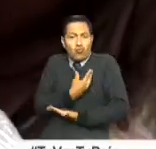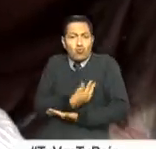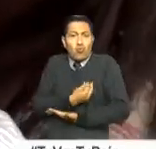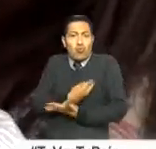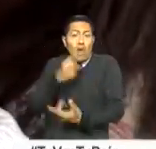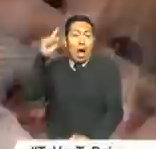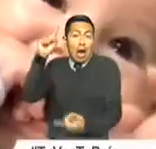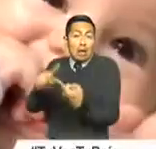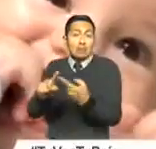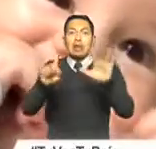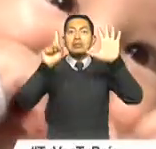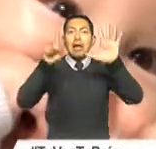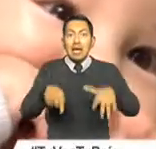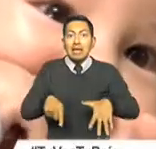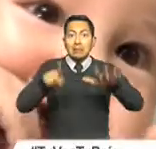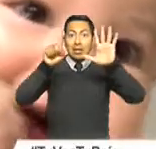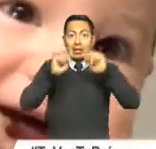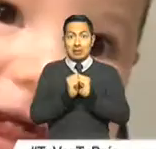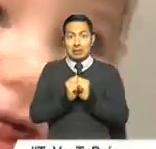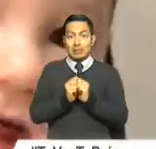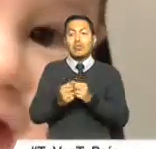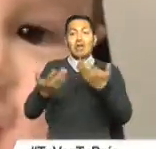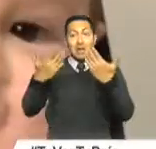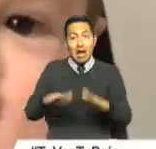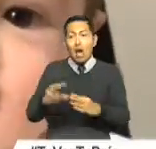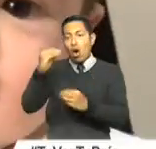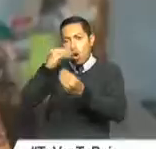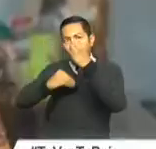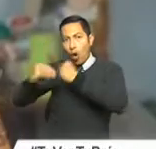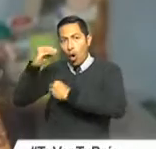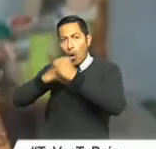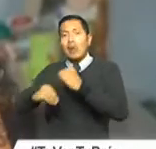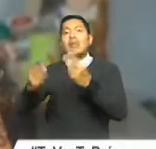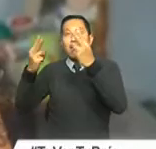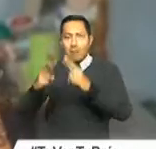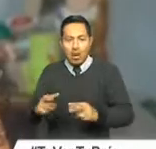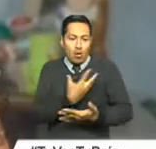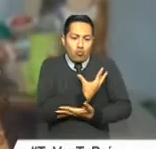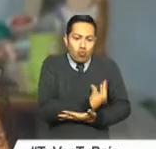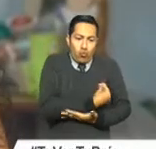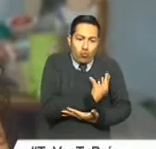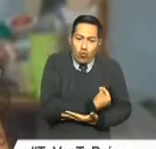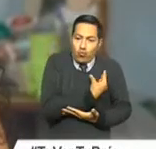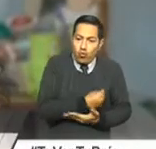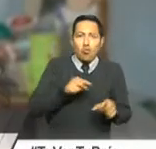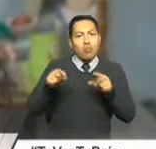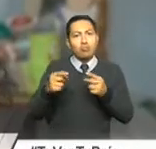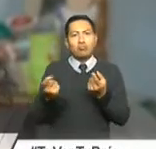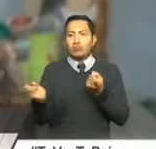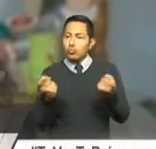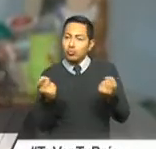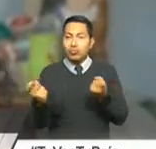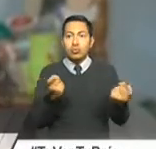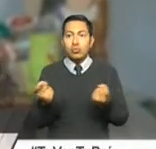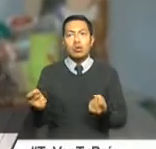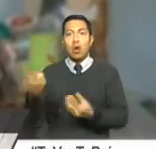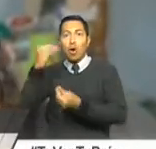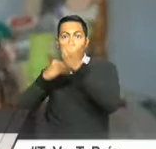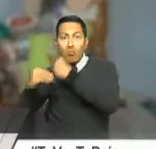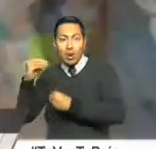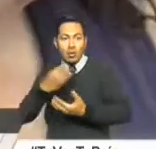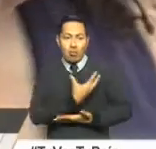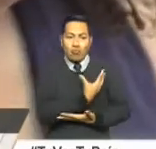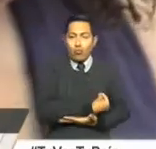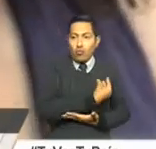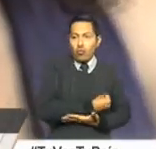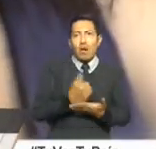6 meses y luego como complemento hasta los 2 años de edad. Tú, al momento que le das el seno, sabes que con eso tu bebé vive, o